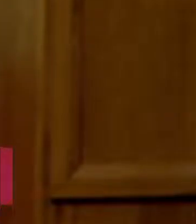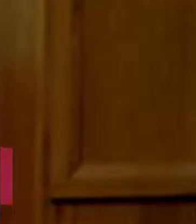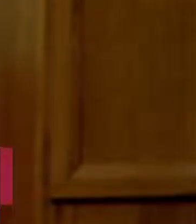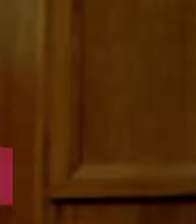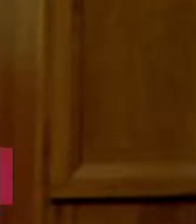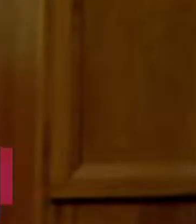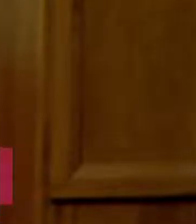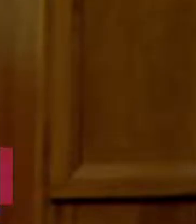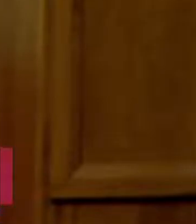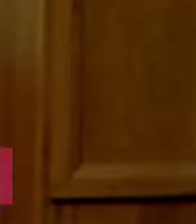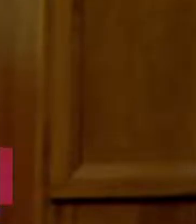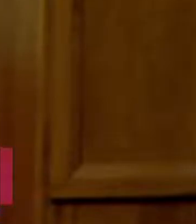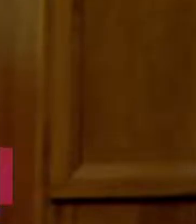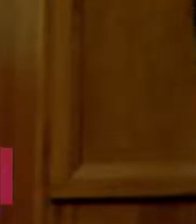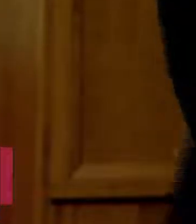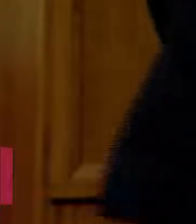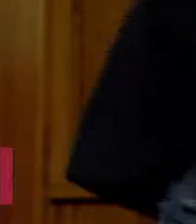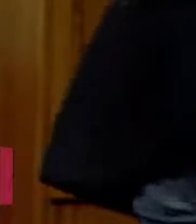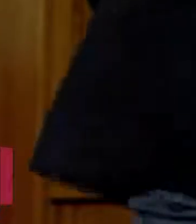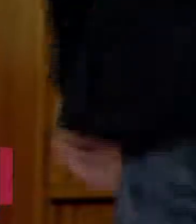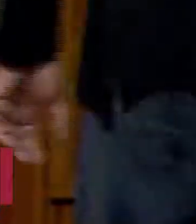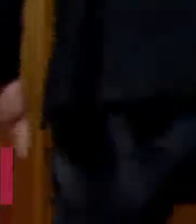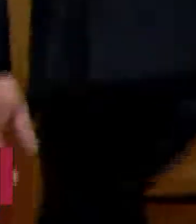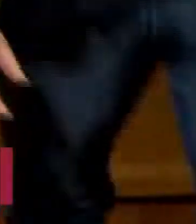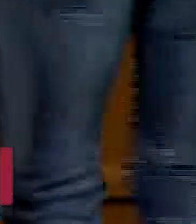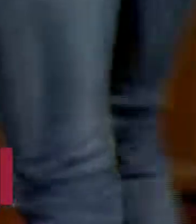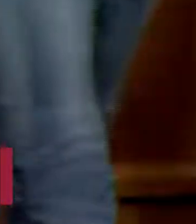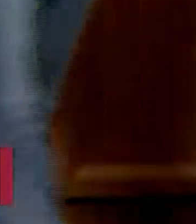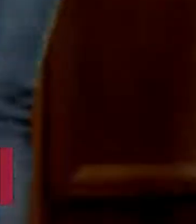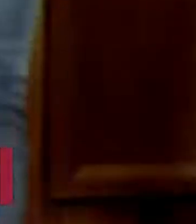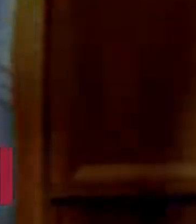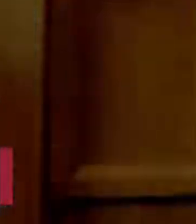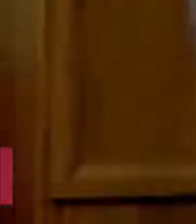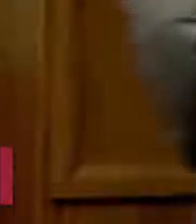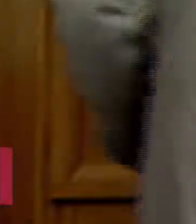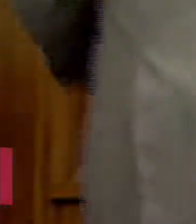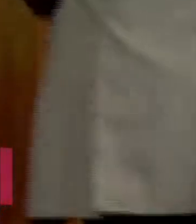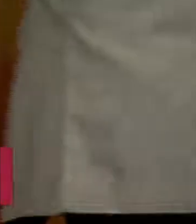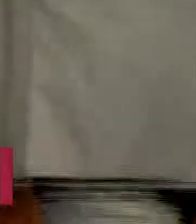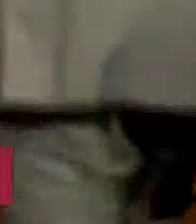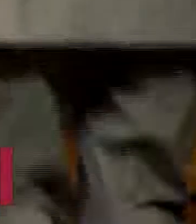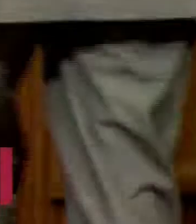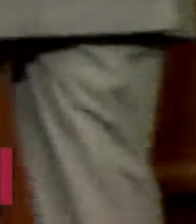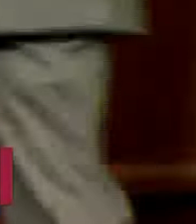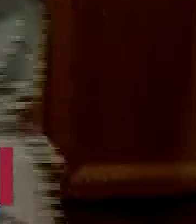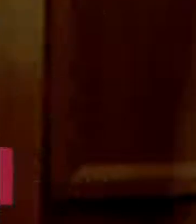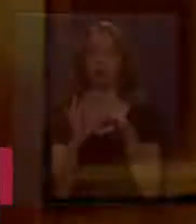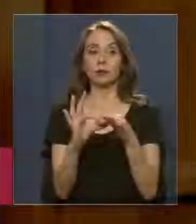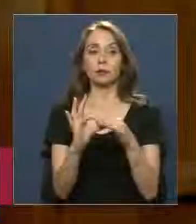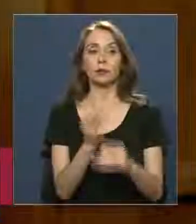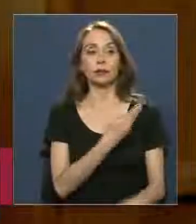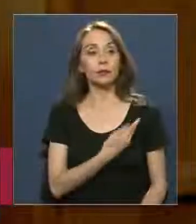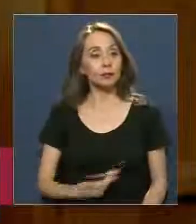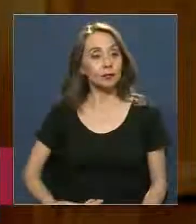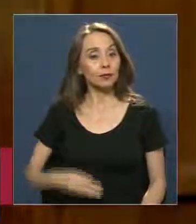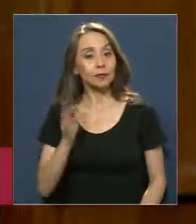Hasta 10 minutos. Ah, tiene usted la posibilidad de intervenir. Bueno, muchas gracias,